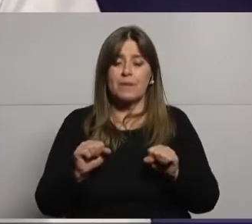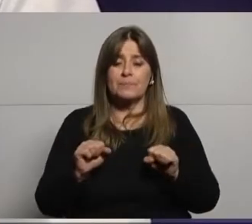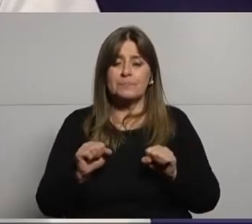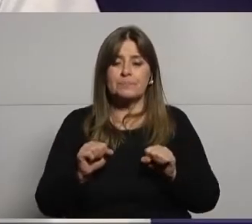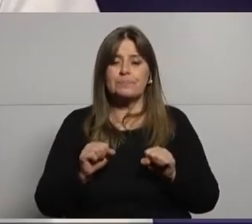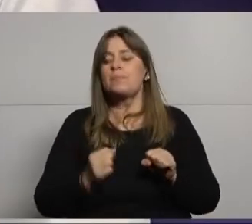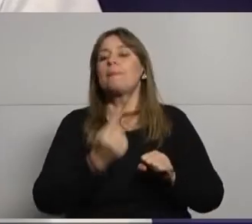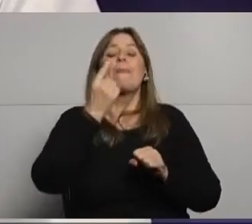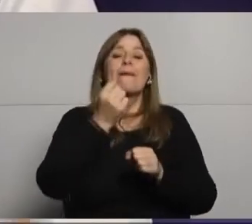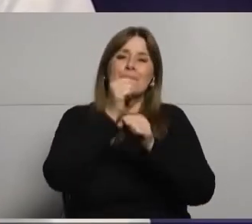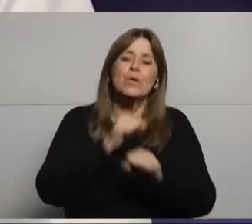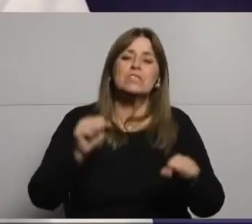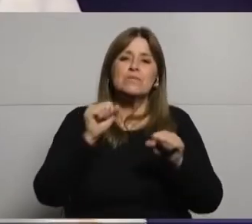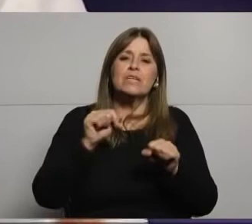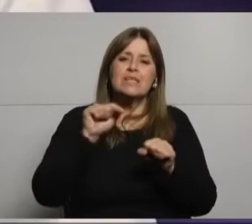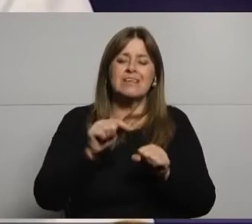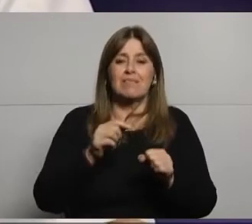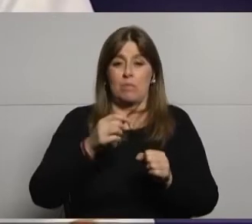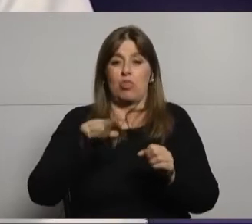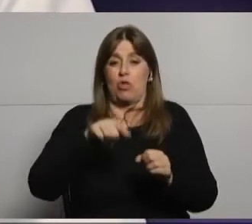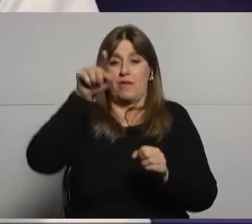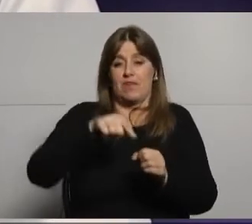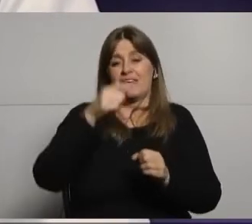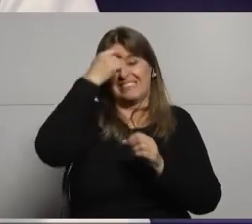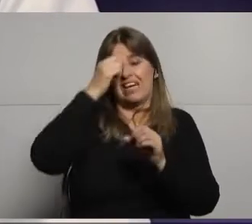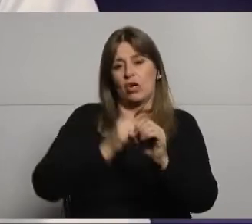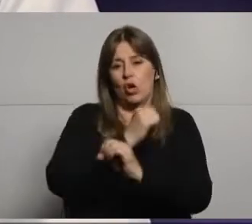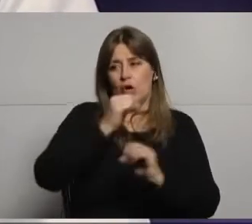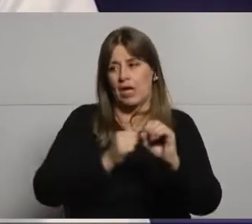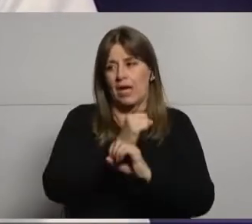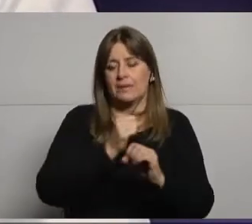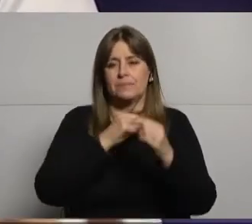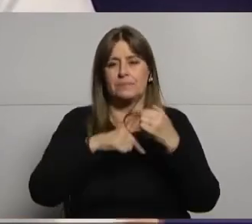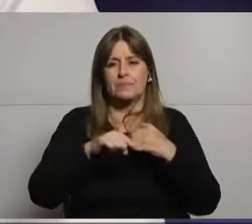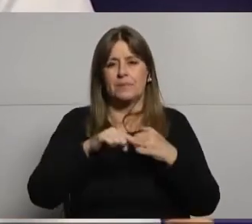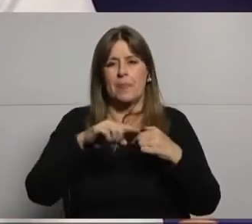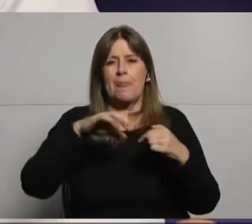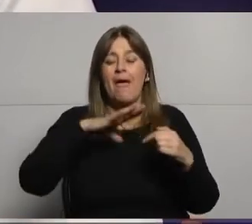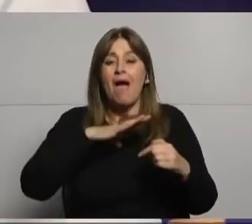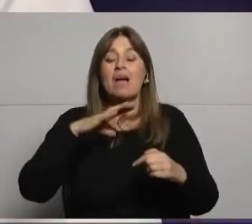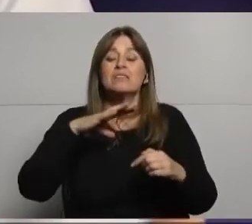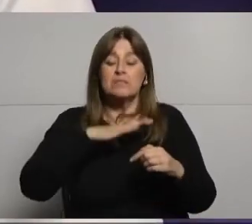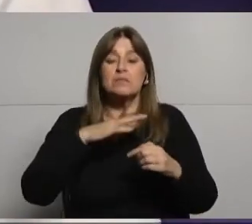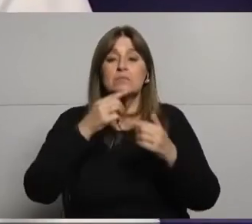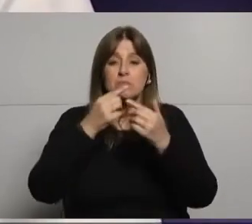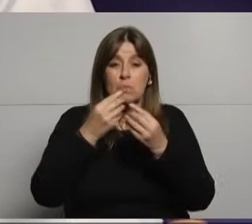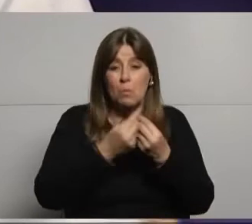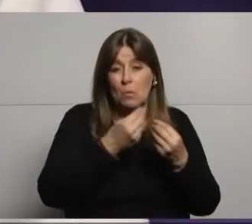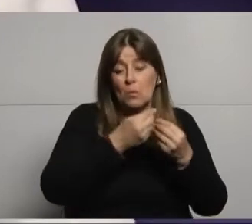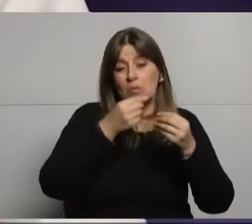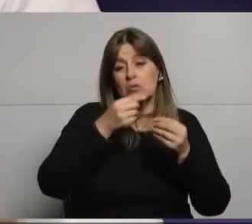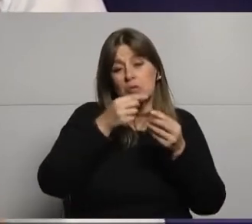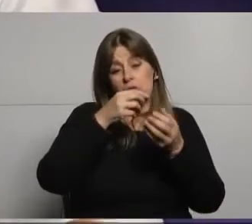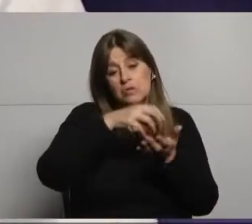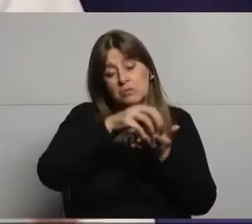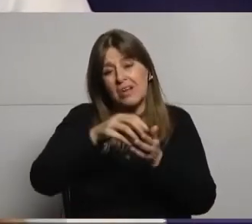las posibilidades viene por el lado de la tecnología. En la tecnología tenemos hoy por hoy muchos dispositivos, ¿sí?